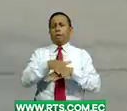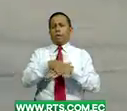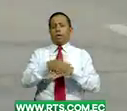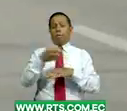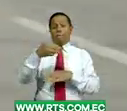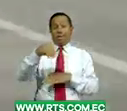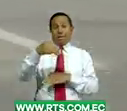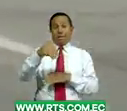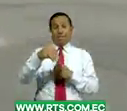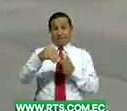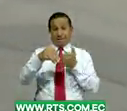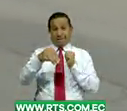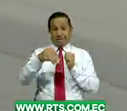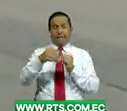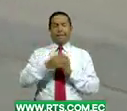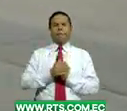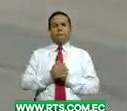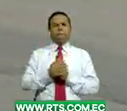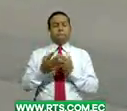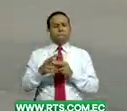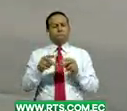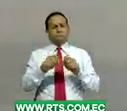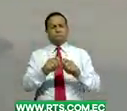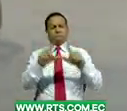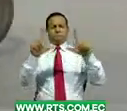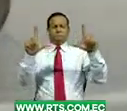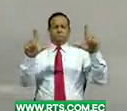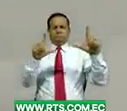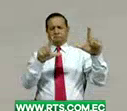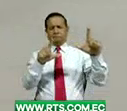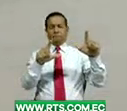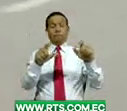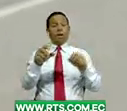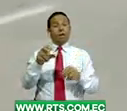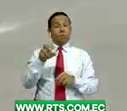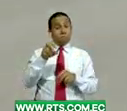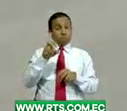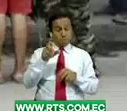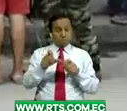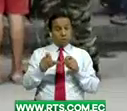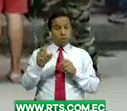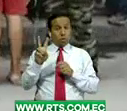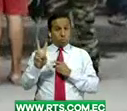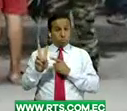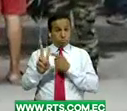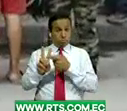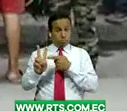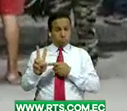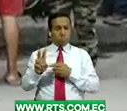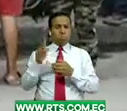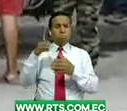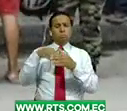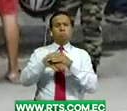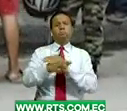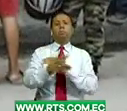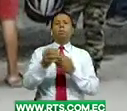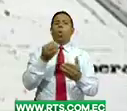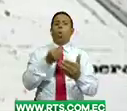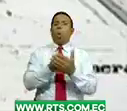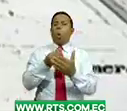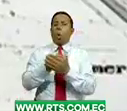En ellas se puede observar el instante en el cual una pareja llegó a realizar compras en un supermercado de ese